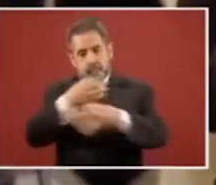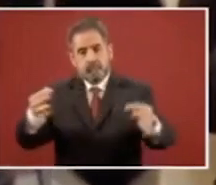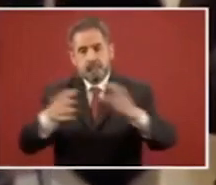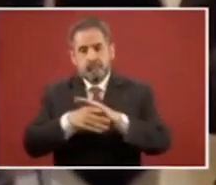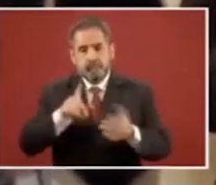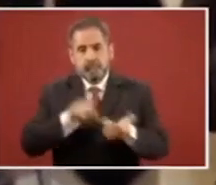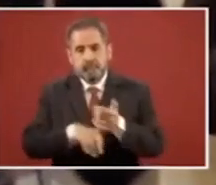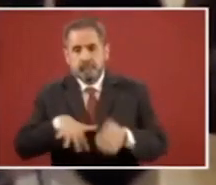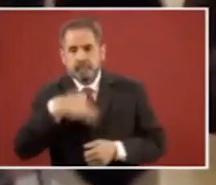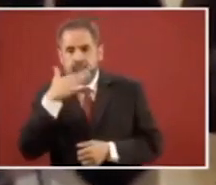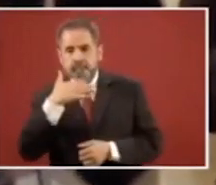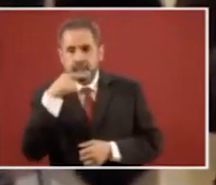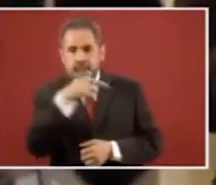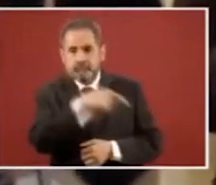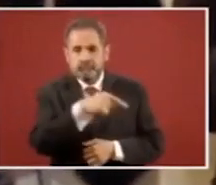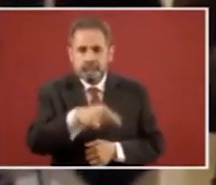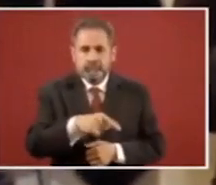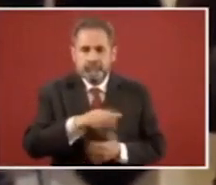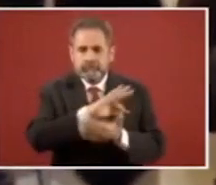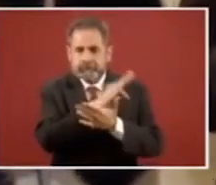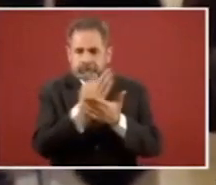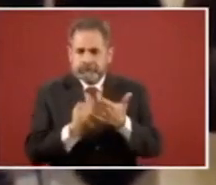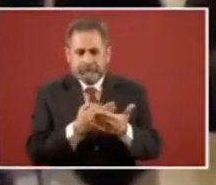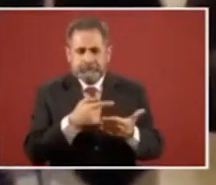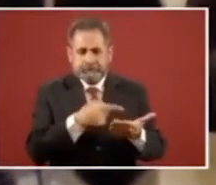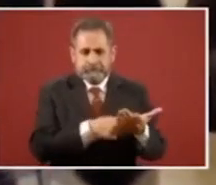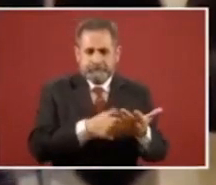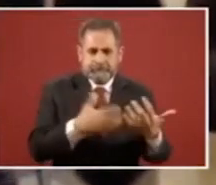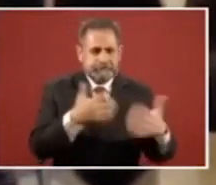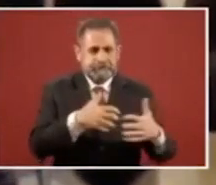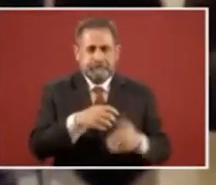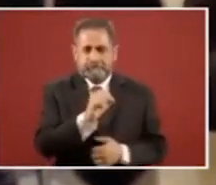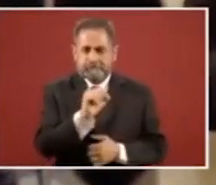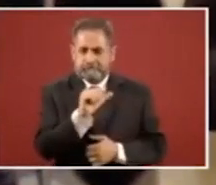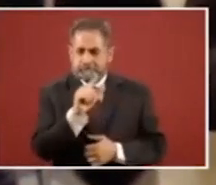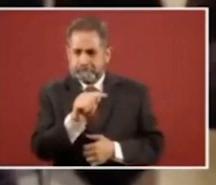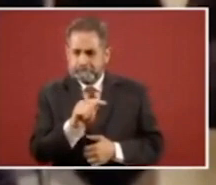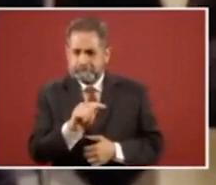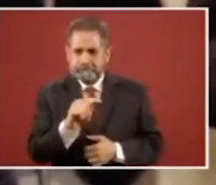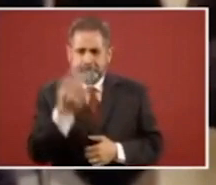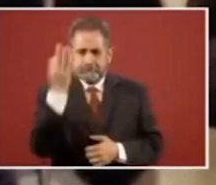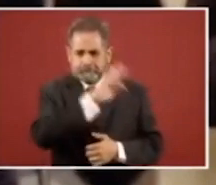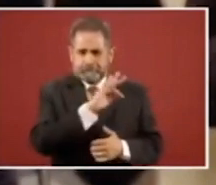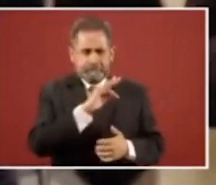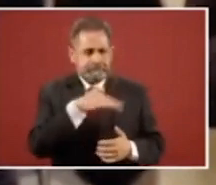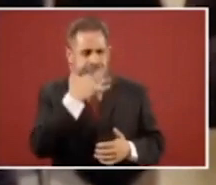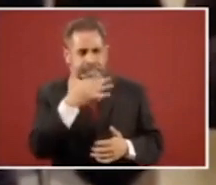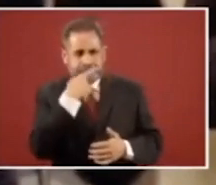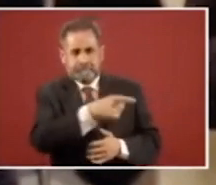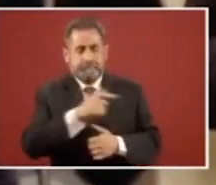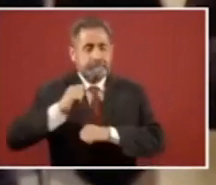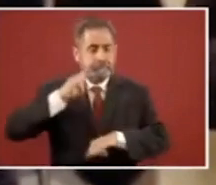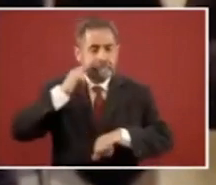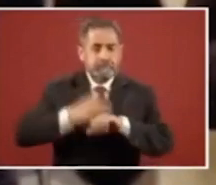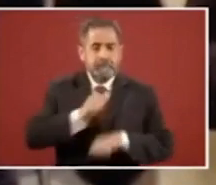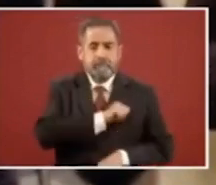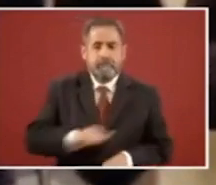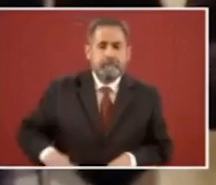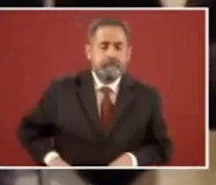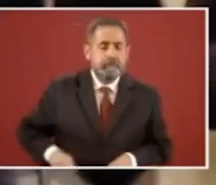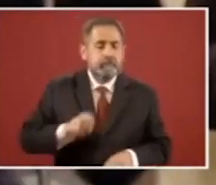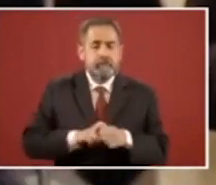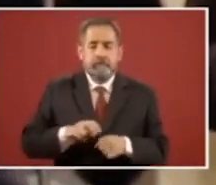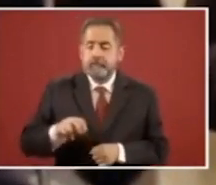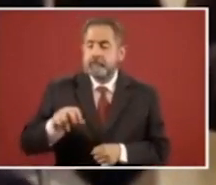actos de corrupción de una red de facturación falsas y empresas en el SAT que lideraba nuestro alcalde de Ahome en Los